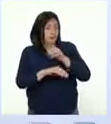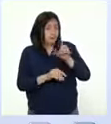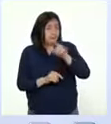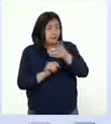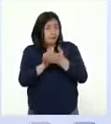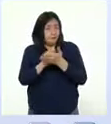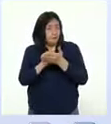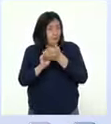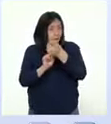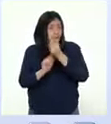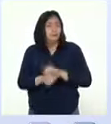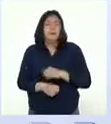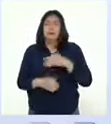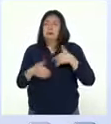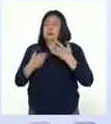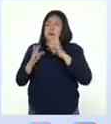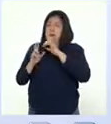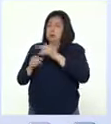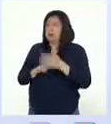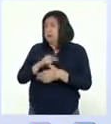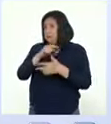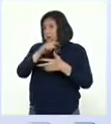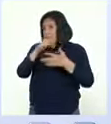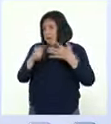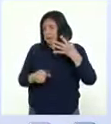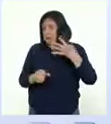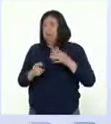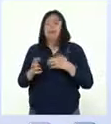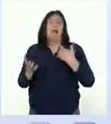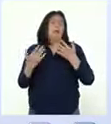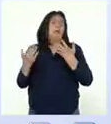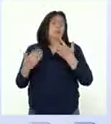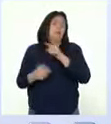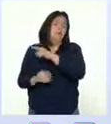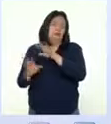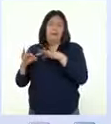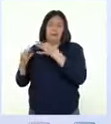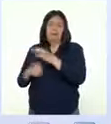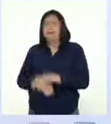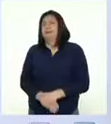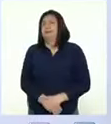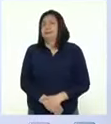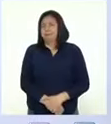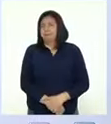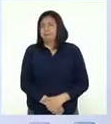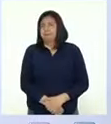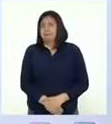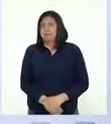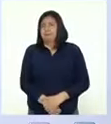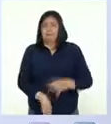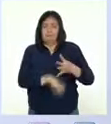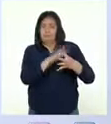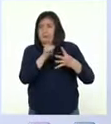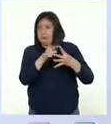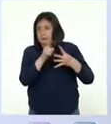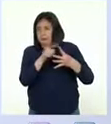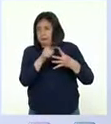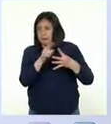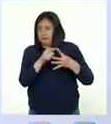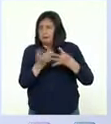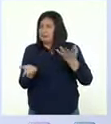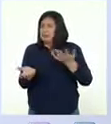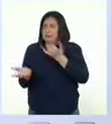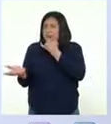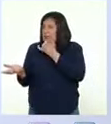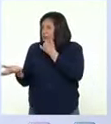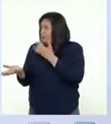que tomen nota. Pueden responder estas preguntas dialogando con sus familiares. Primero,